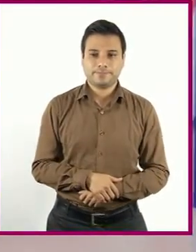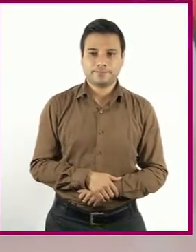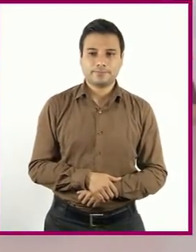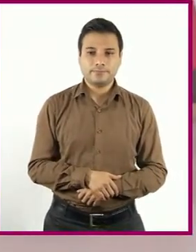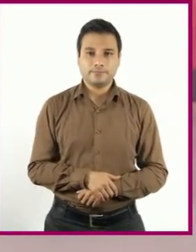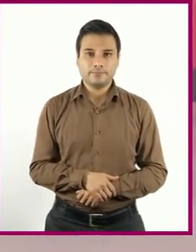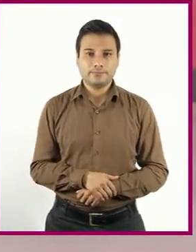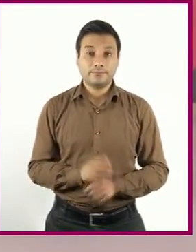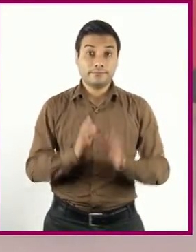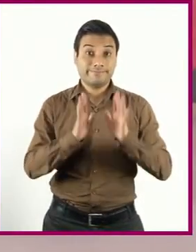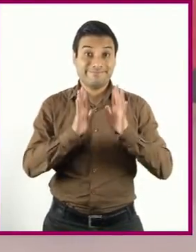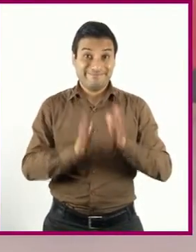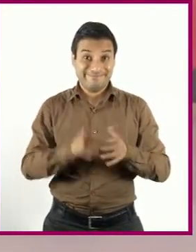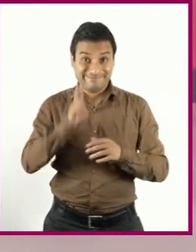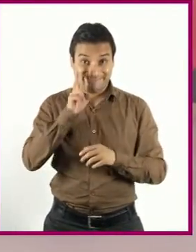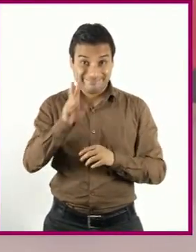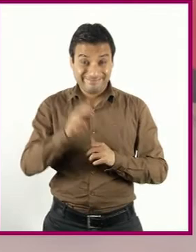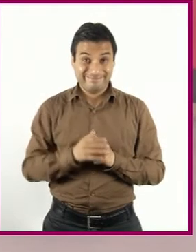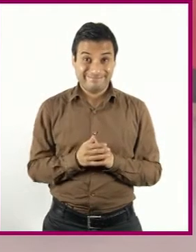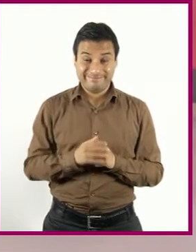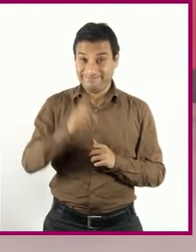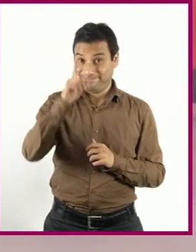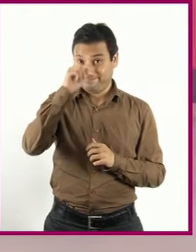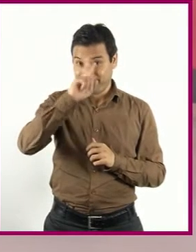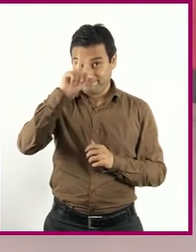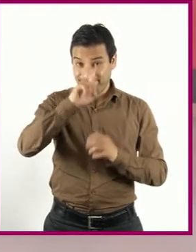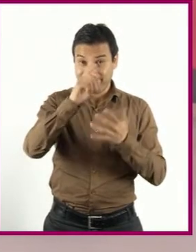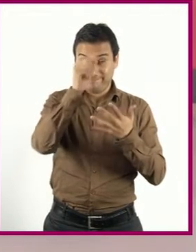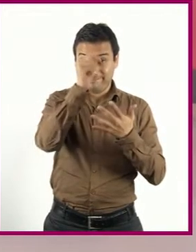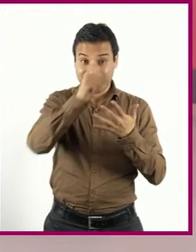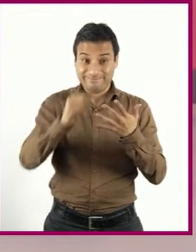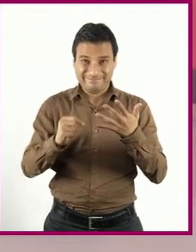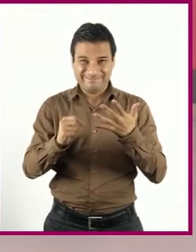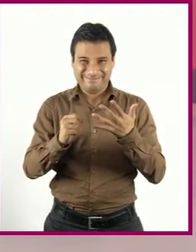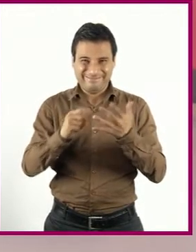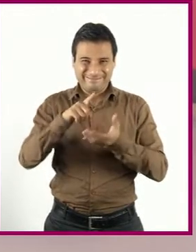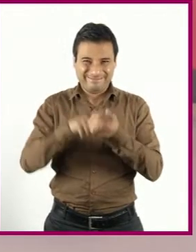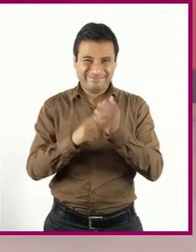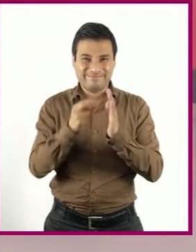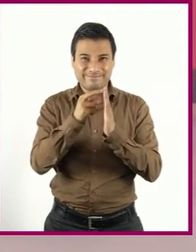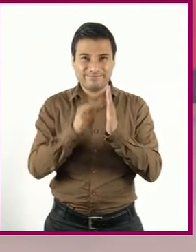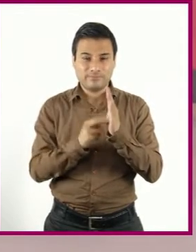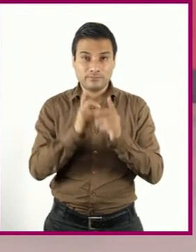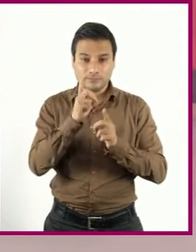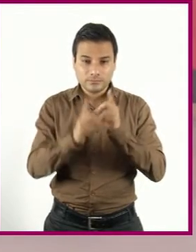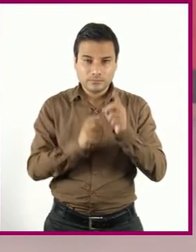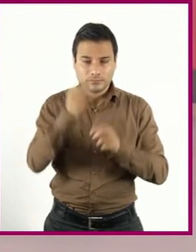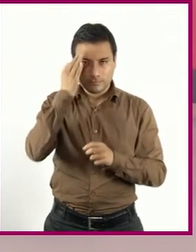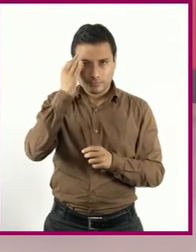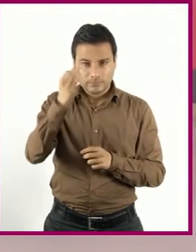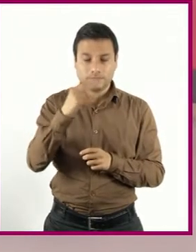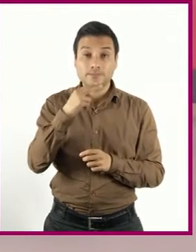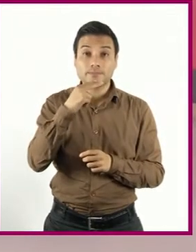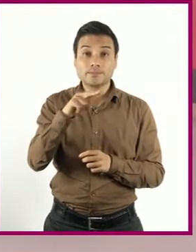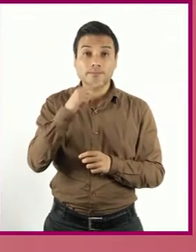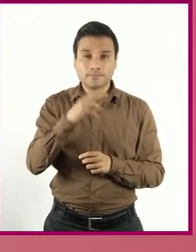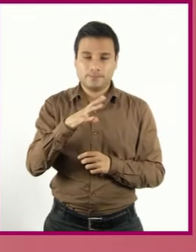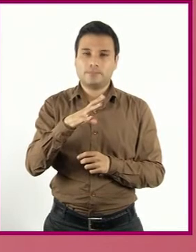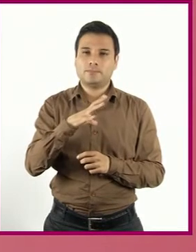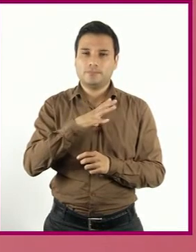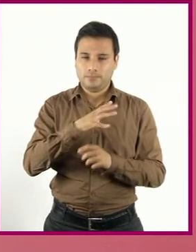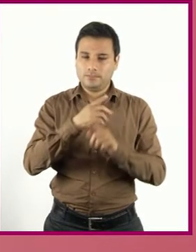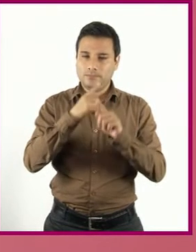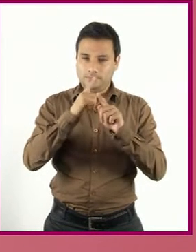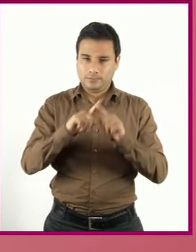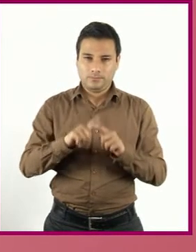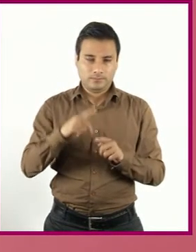Como acabamos de ver, las instrucciones en los reglamentos deportivos se escriben en tiempos verbales específicos.